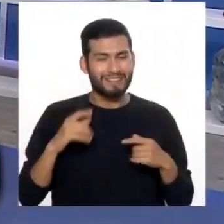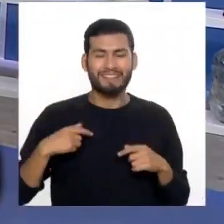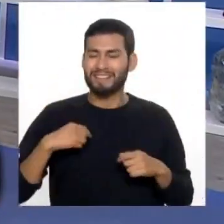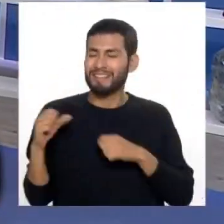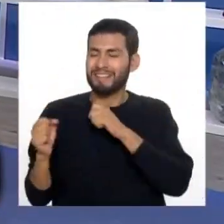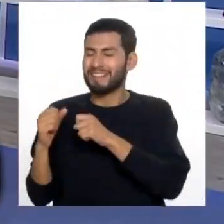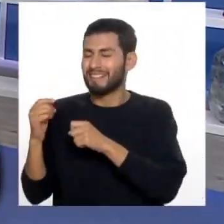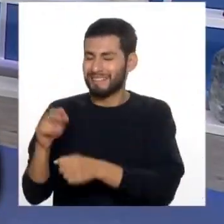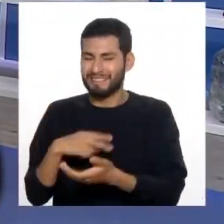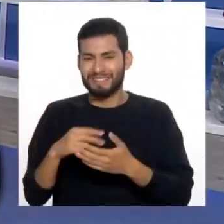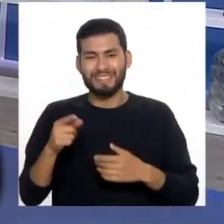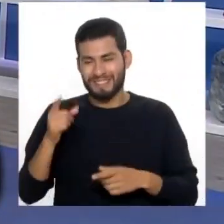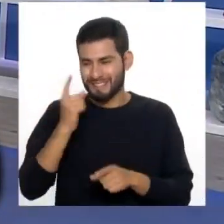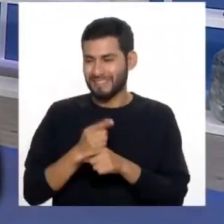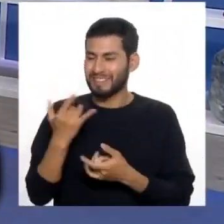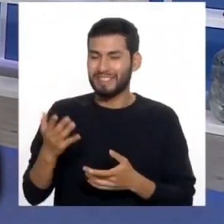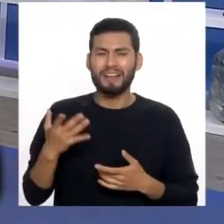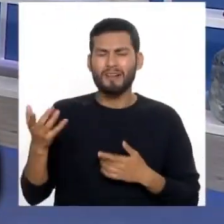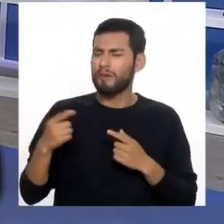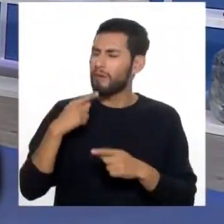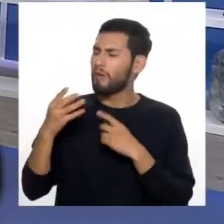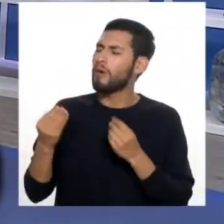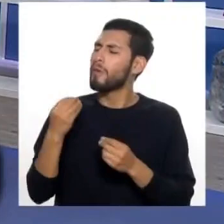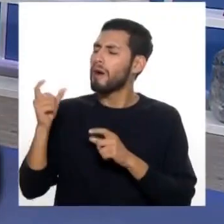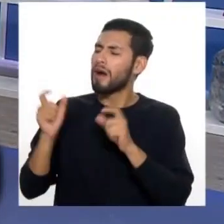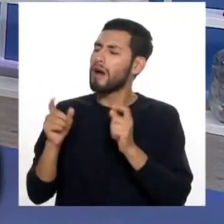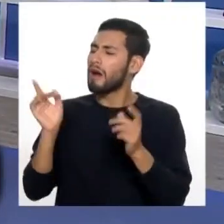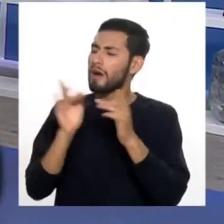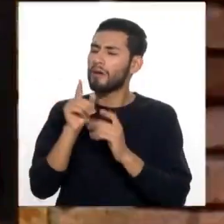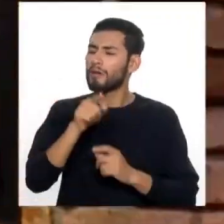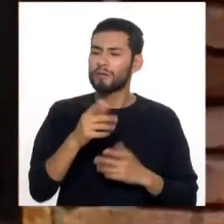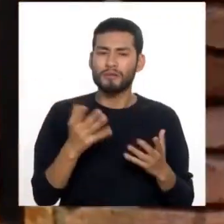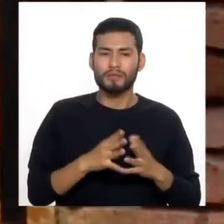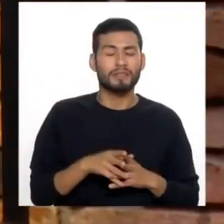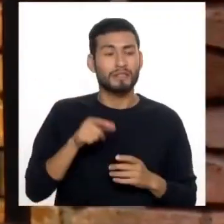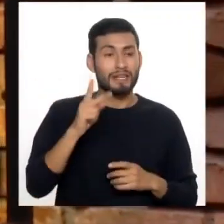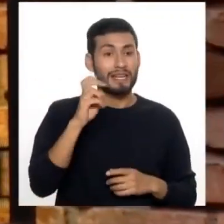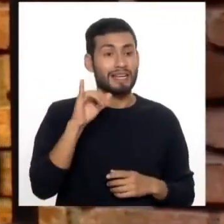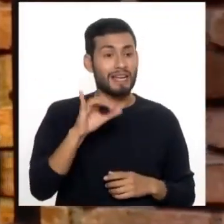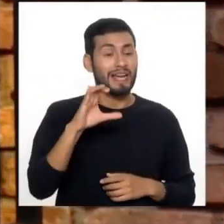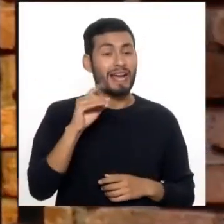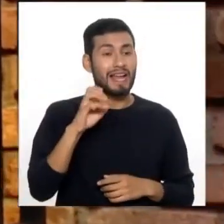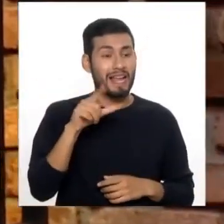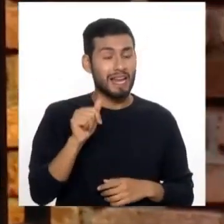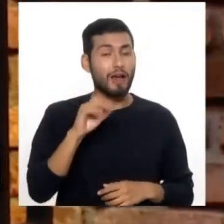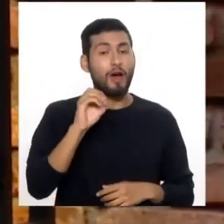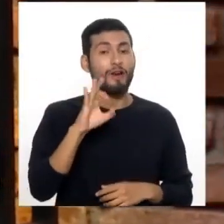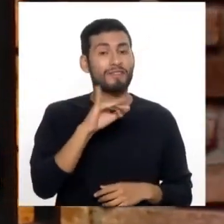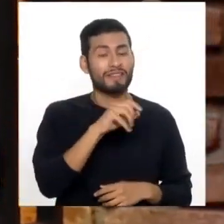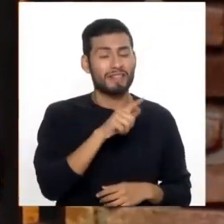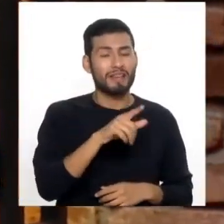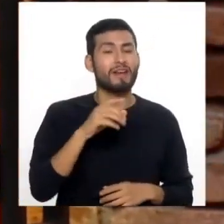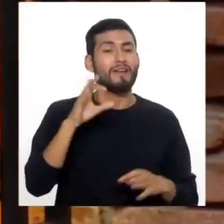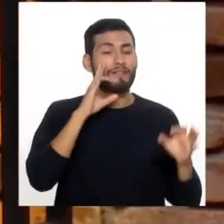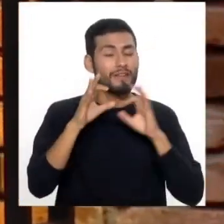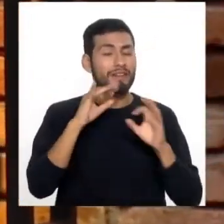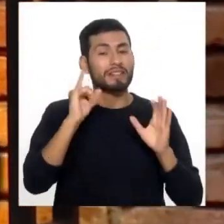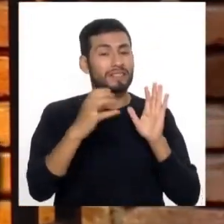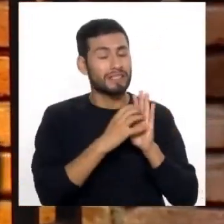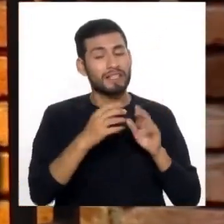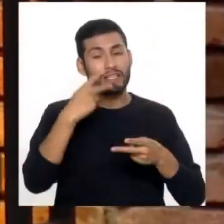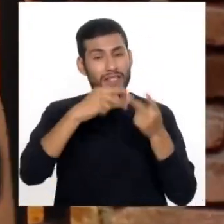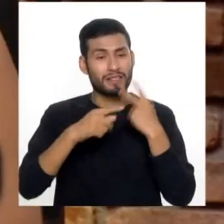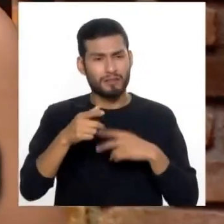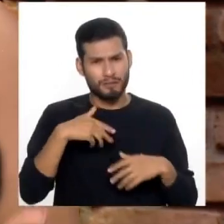rumbear. Claro. De eso se trata. Cuéntanos cómo te puede encontrar la gente en redes sociales. Por favor, como Kay Candela Oficial. Oficial, tanto en Facebook, Instagram, TikTok. Sigan